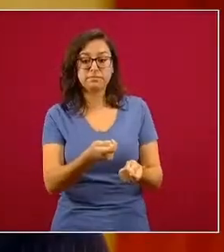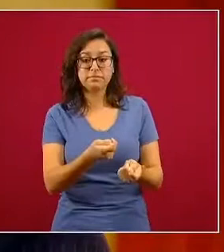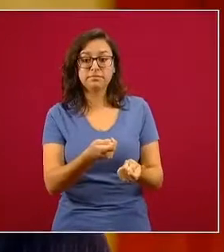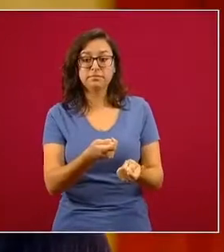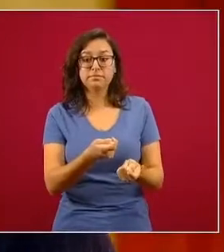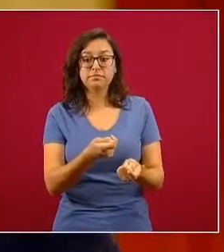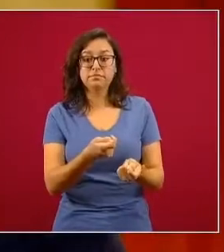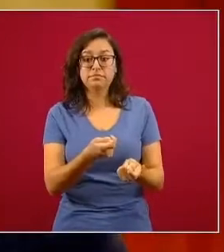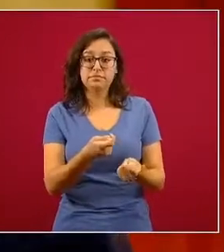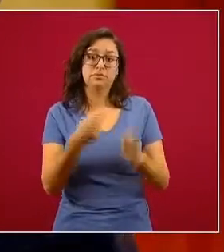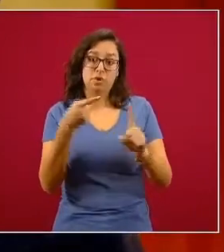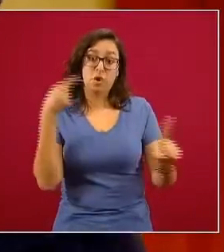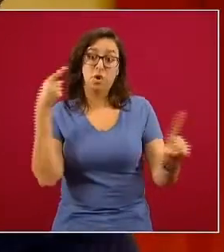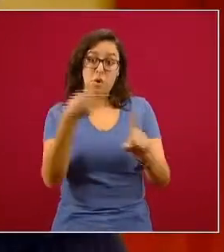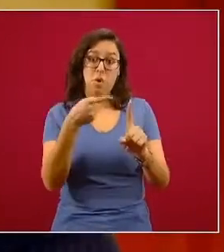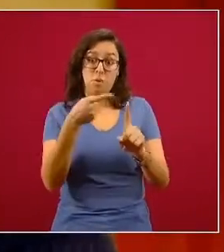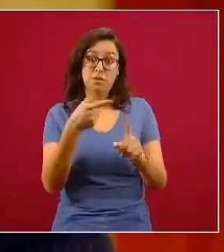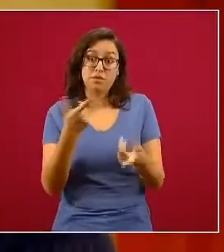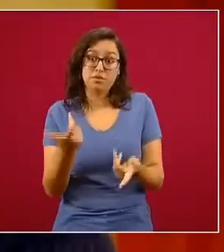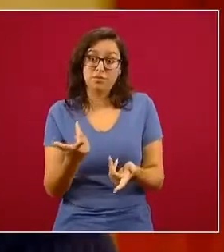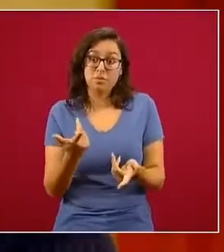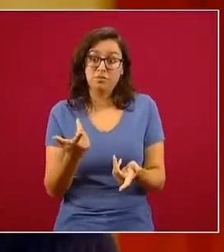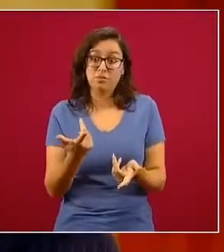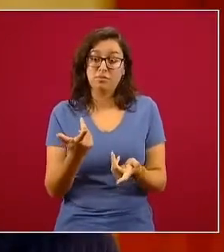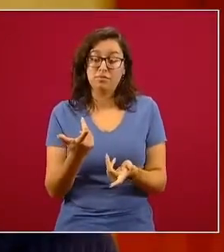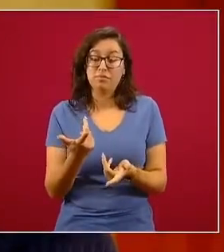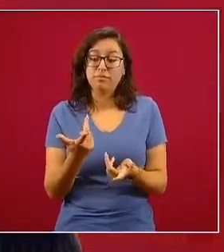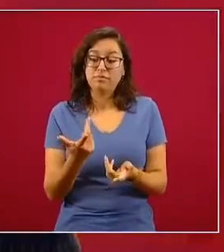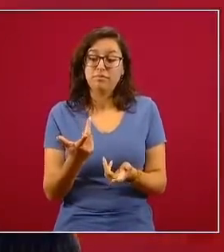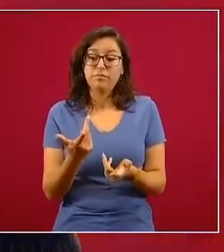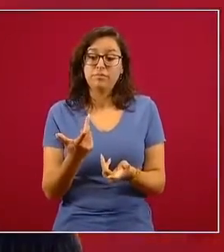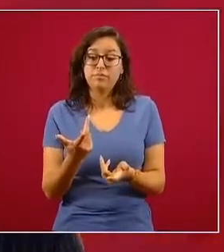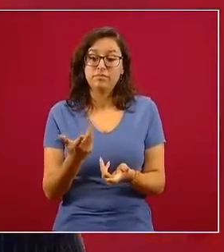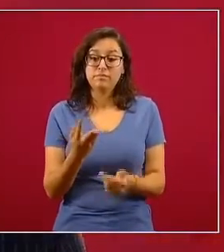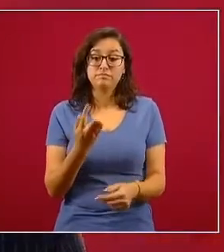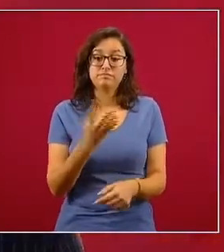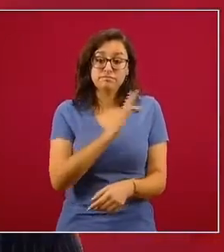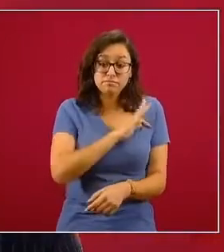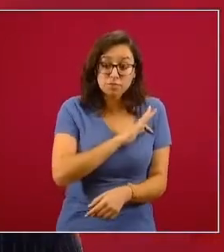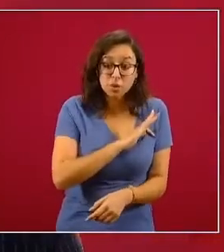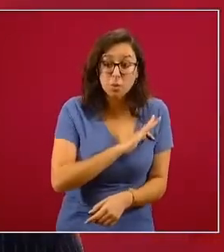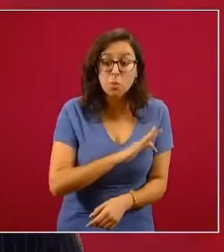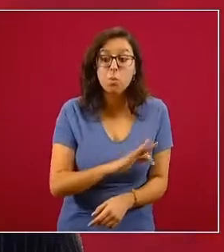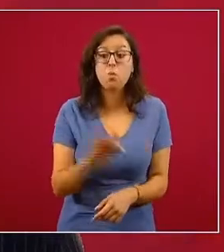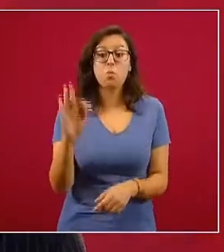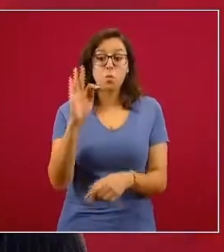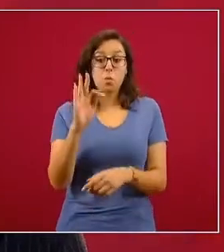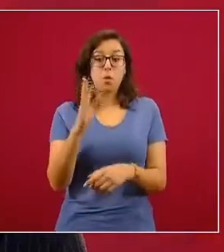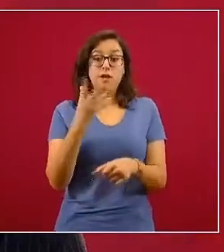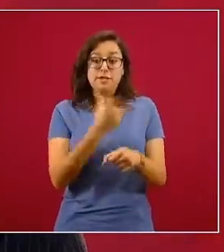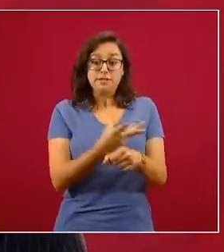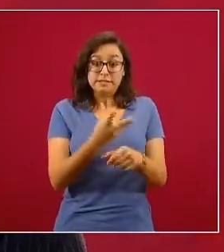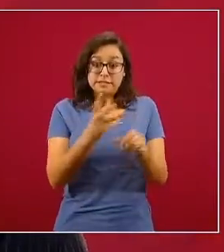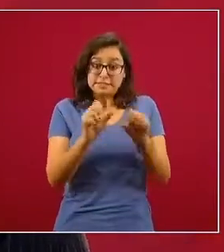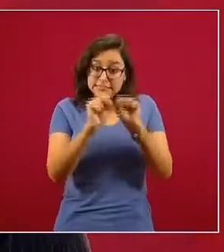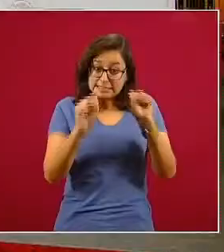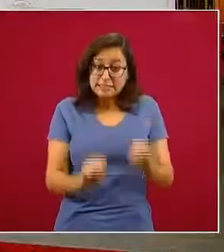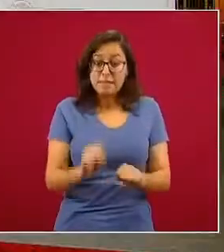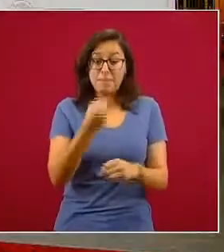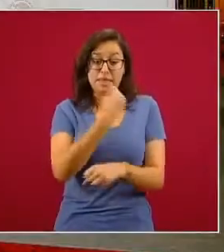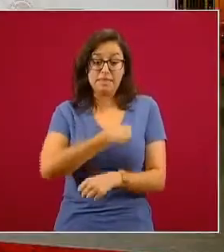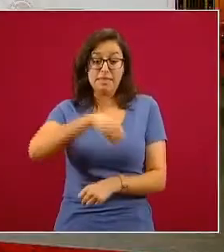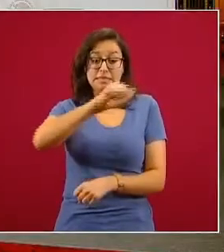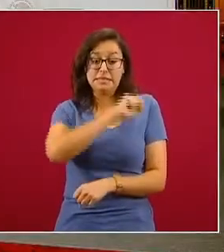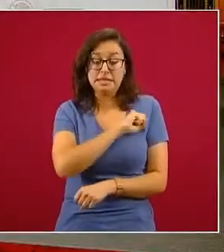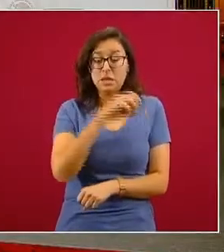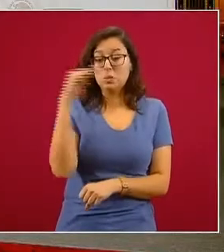descentralizado que está llevando la posibilidad de tener un sistema de salud gratuito y